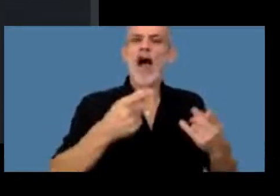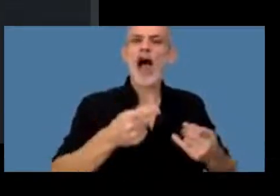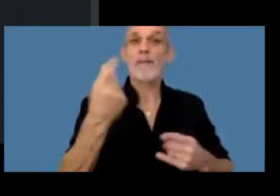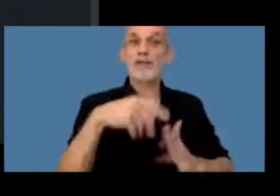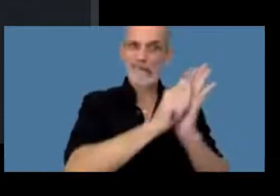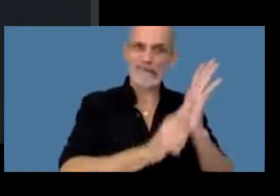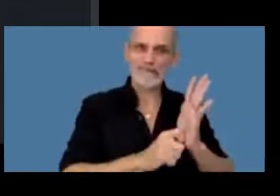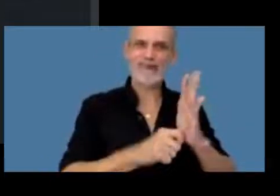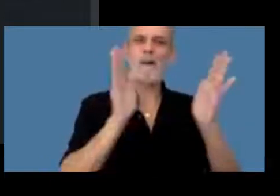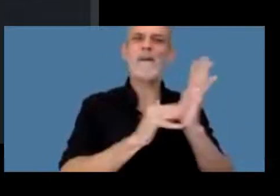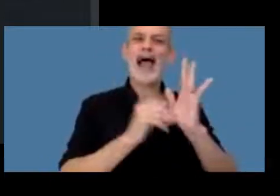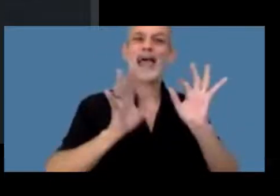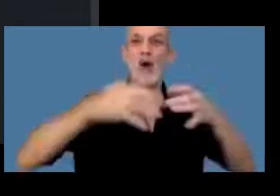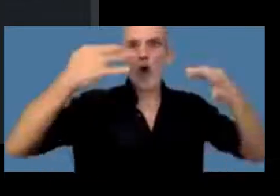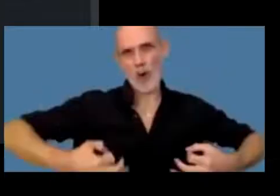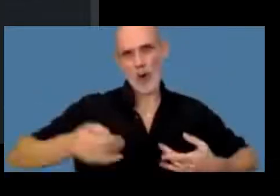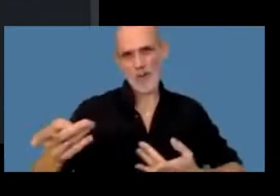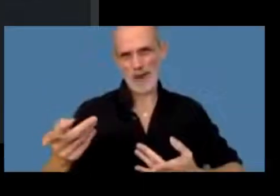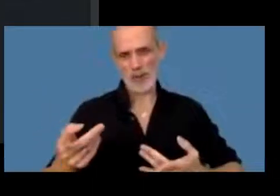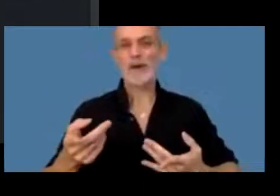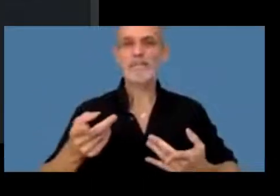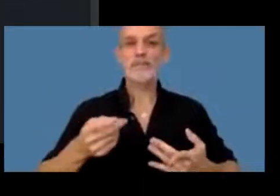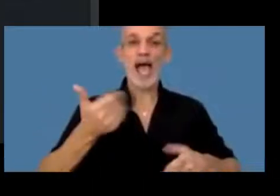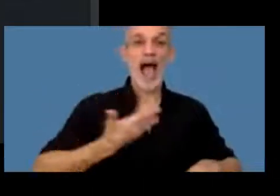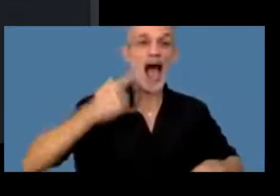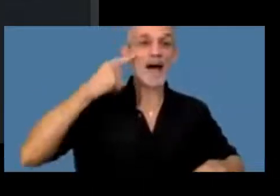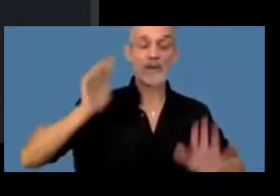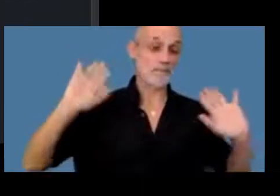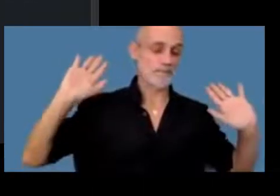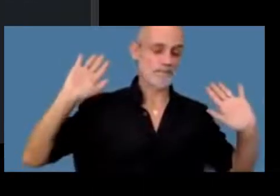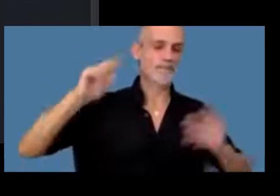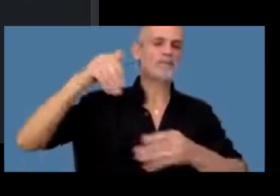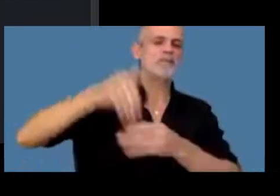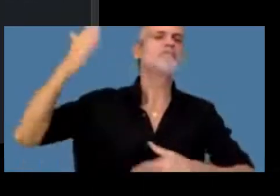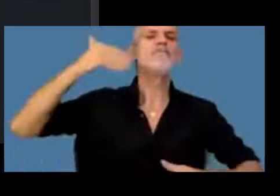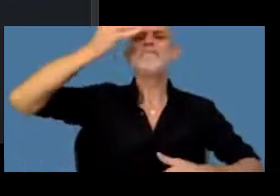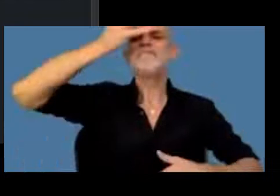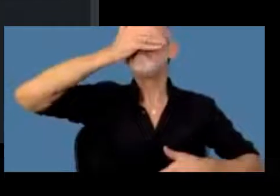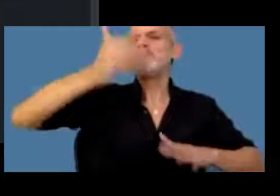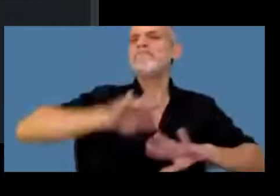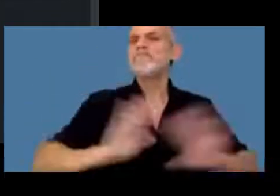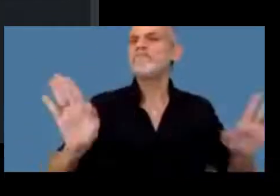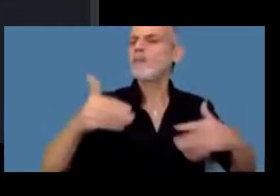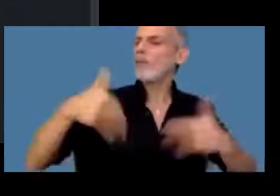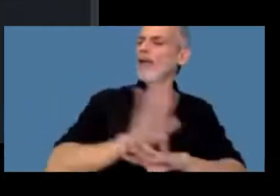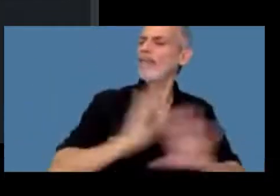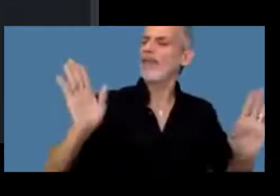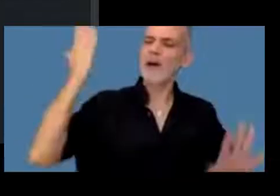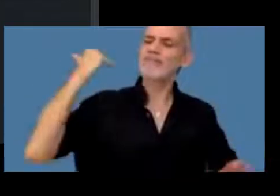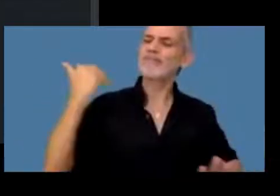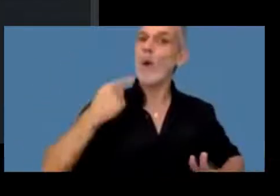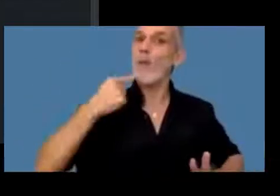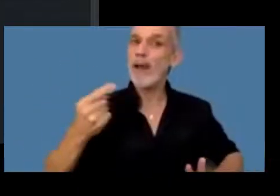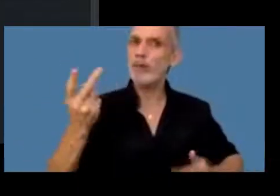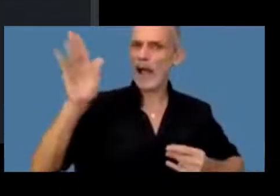los cumplidores, ¿no? En donde la FIP no podía meterse atrás, digamos, ¿no? Para atrás, digamos, ¿no? Pero la llave que